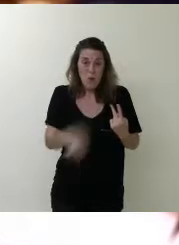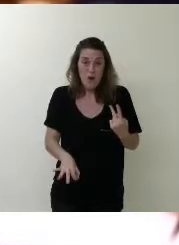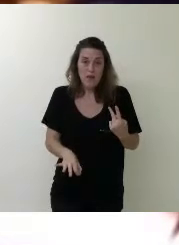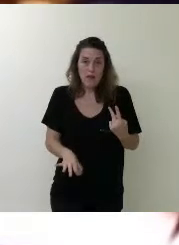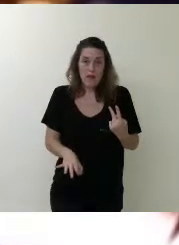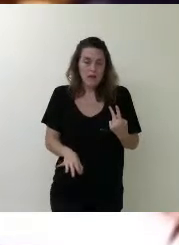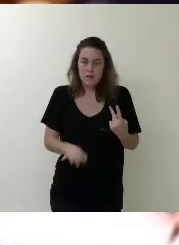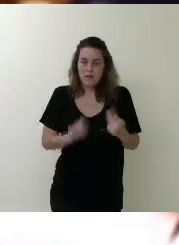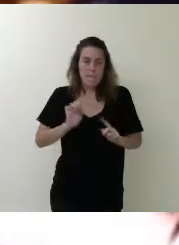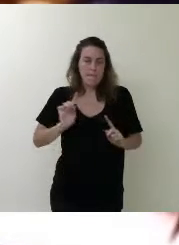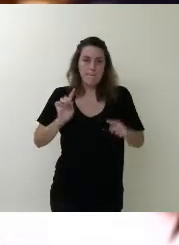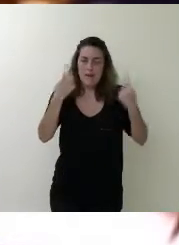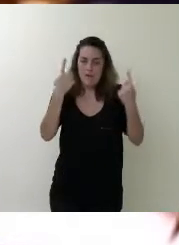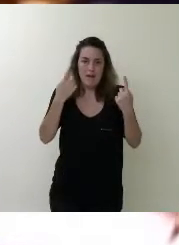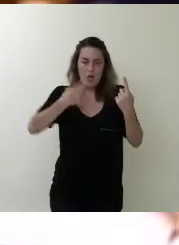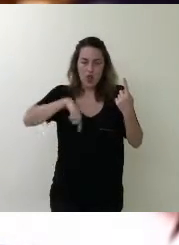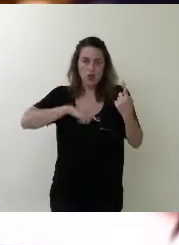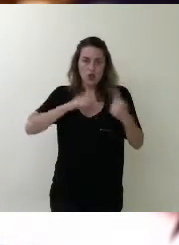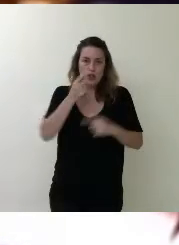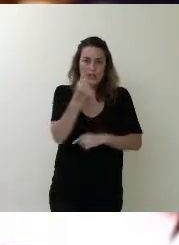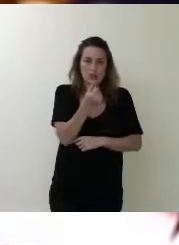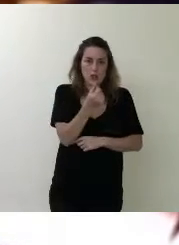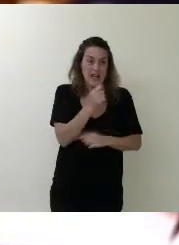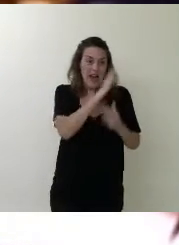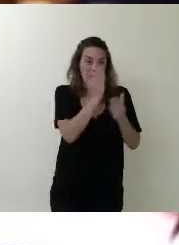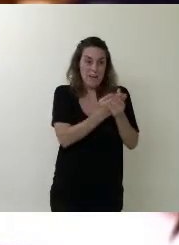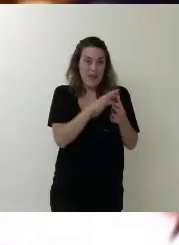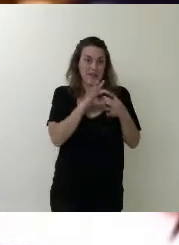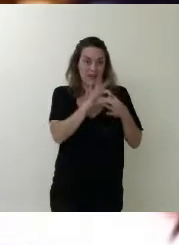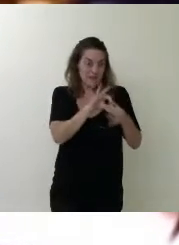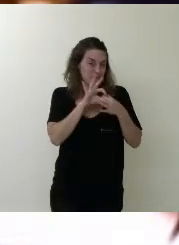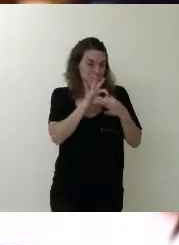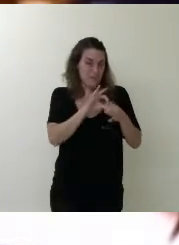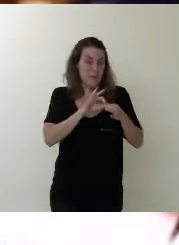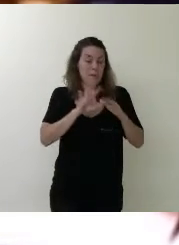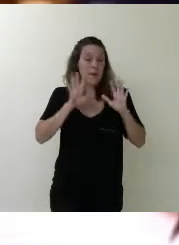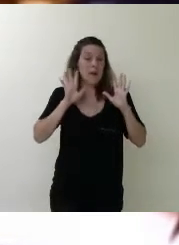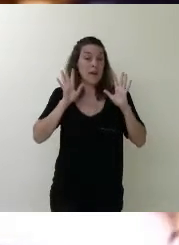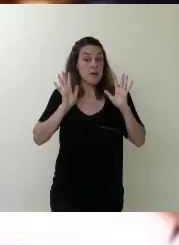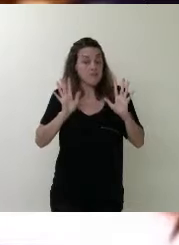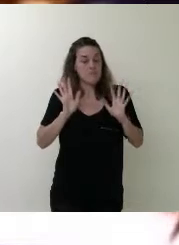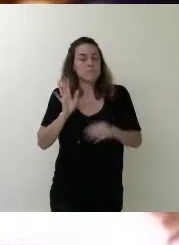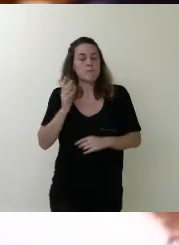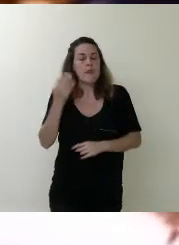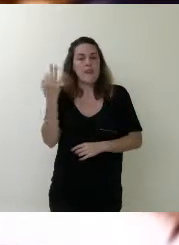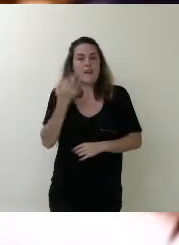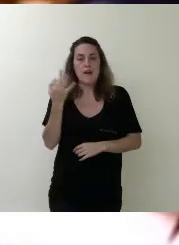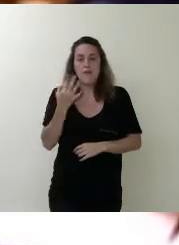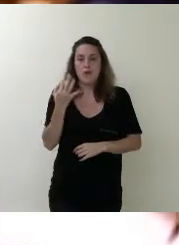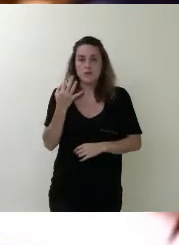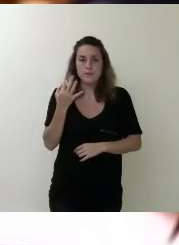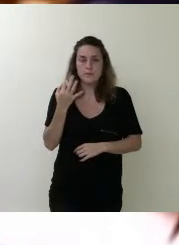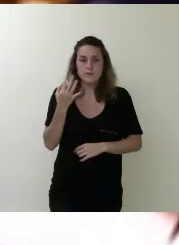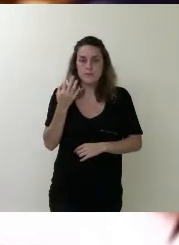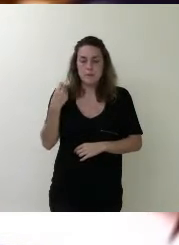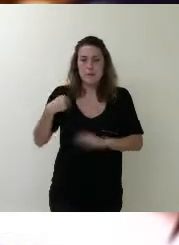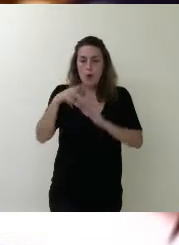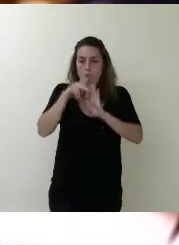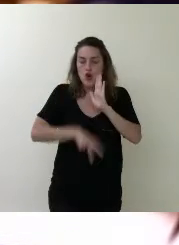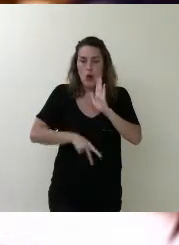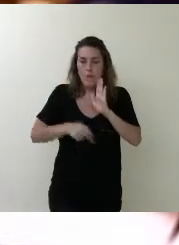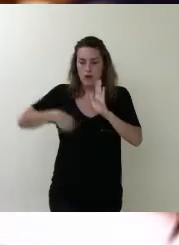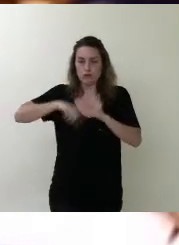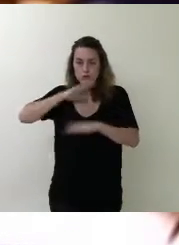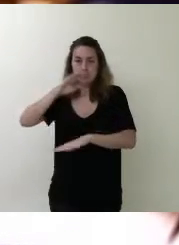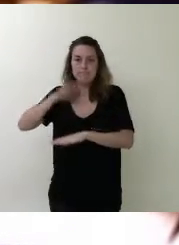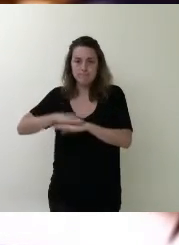de tesorería, esta corporación relativamente holgado, el hacer uso de un remanente para una figura que establece la norma, que se trata